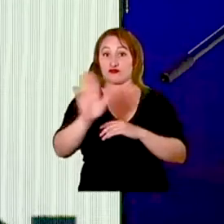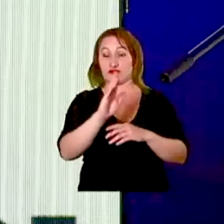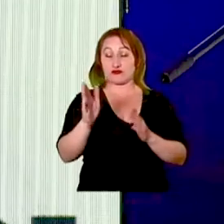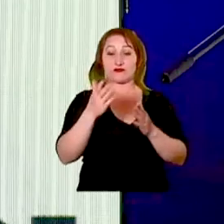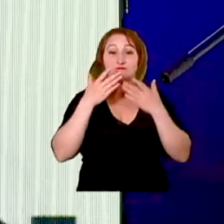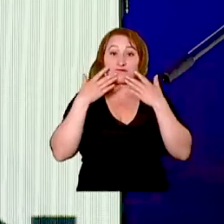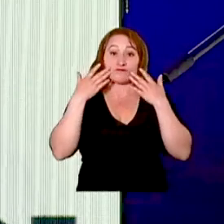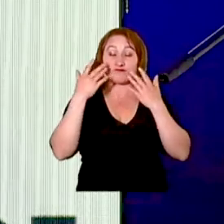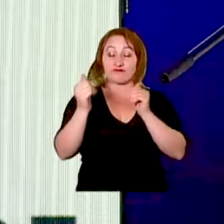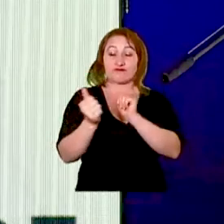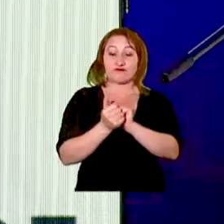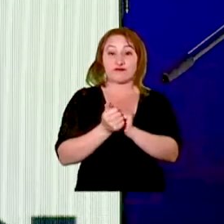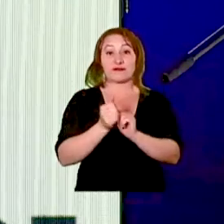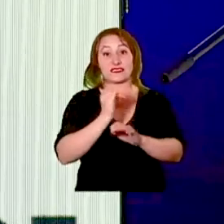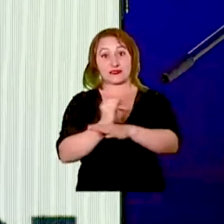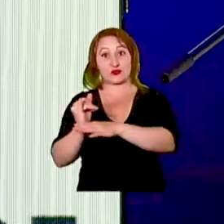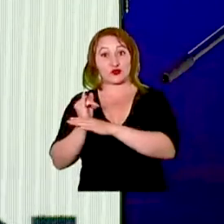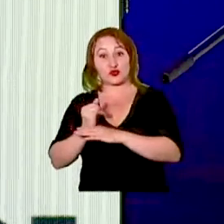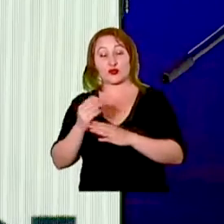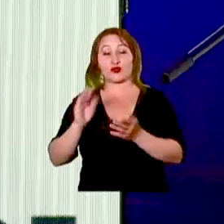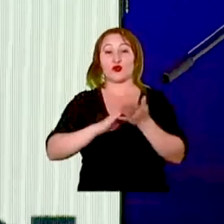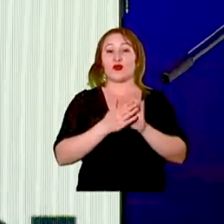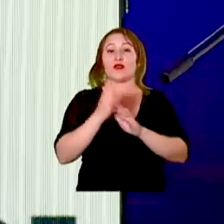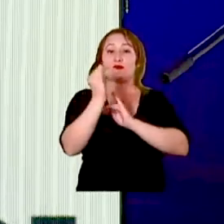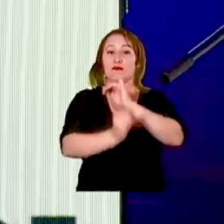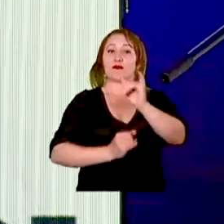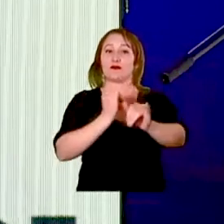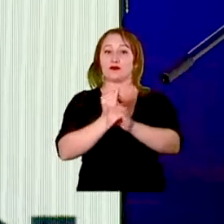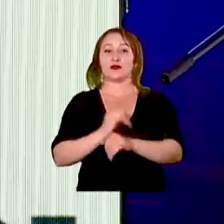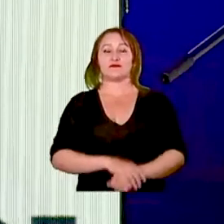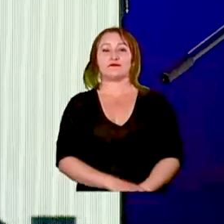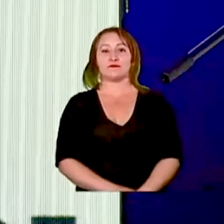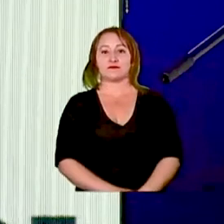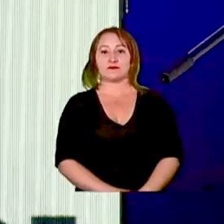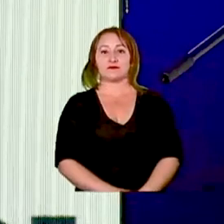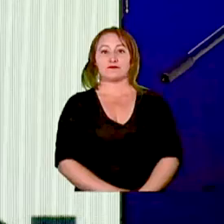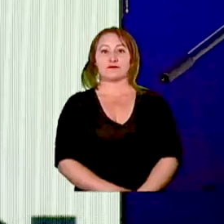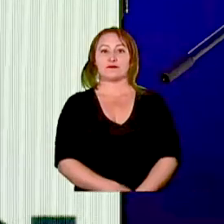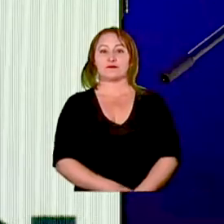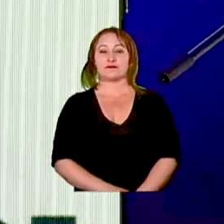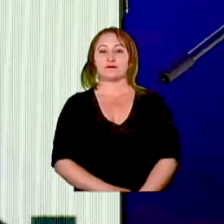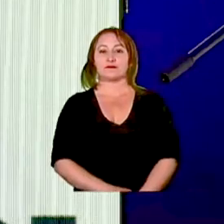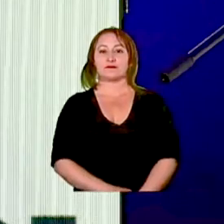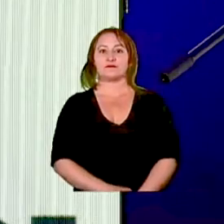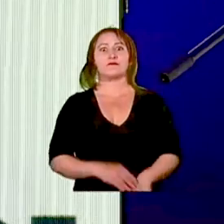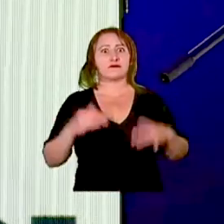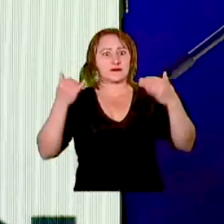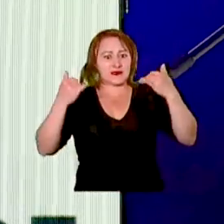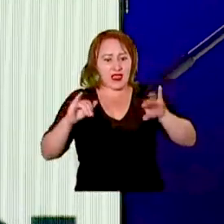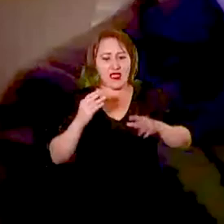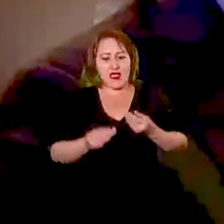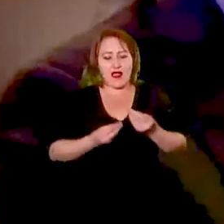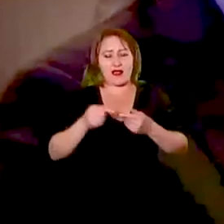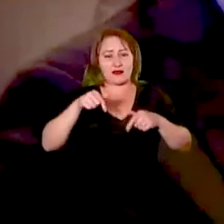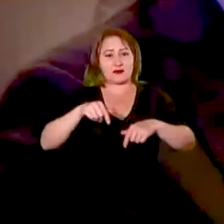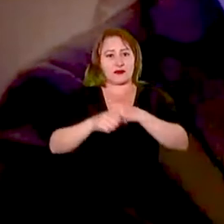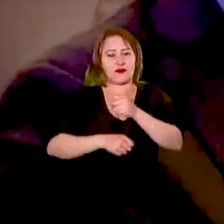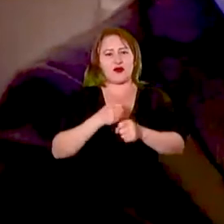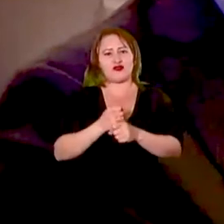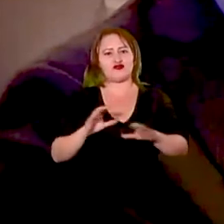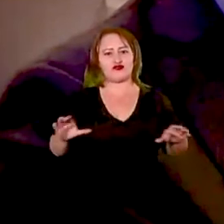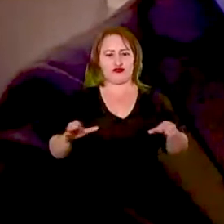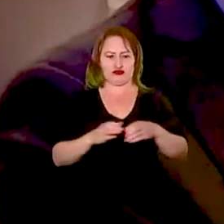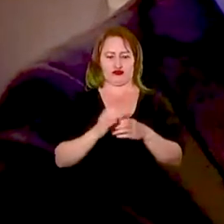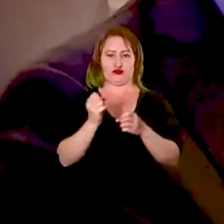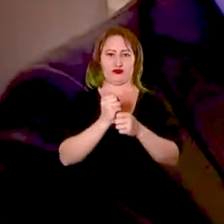acompañan, a las instituciones y a la comunidad internacional. Lo hemos hecho en este año con un equipo de